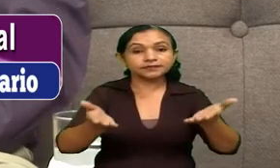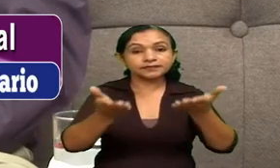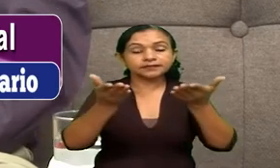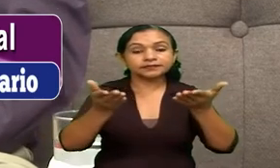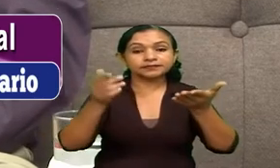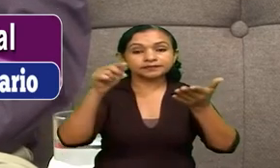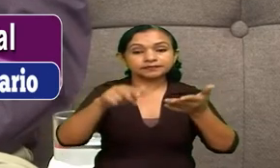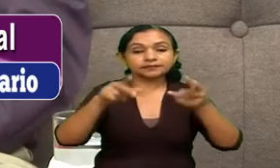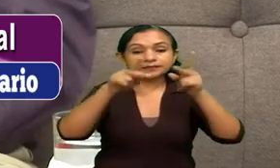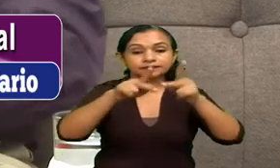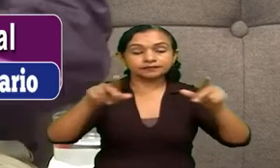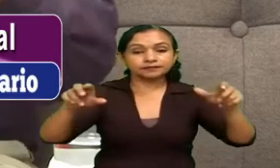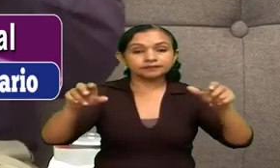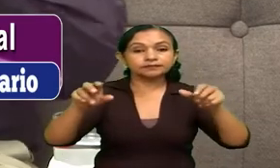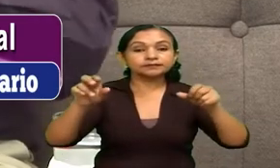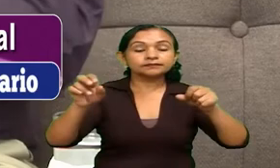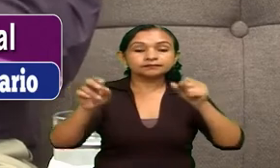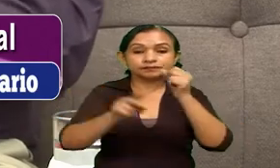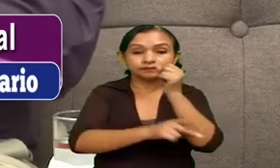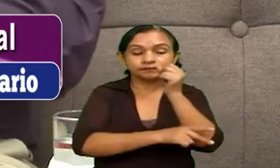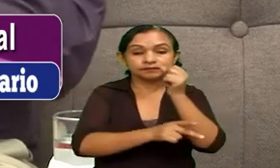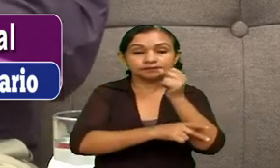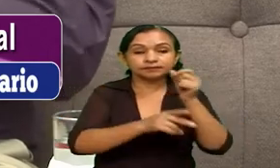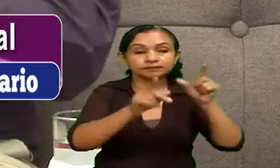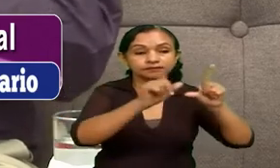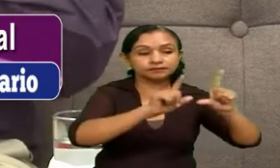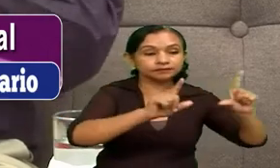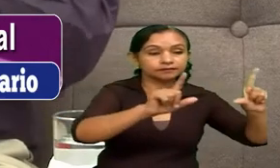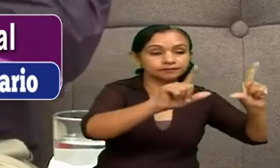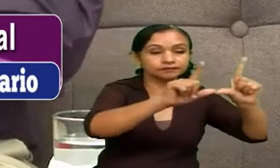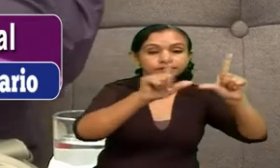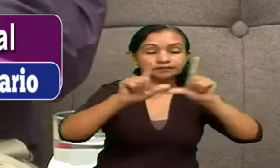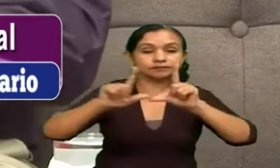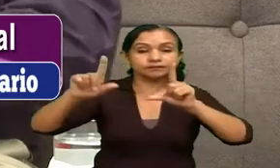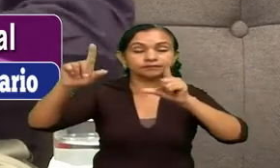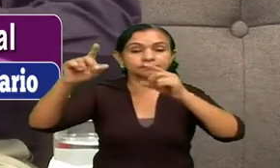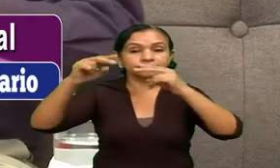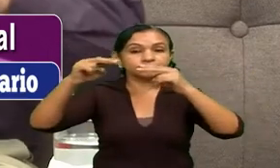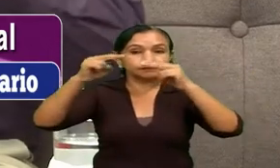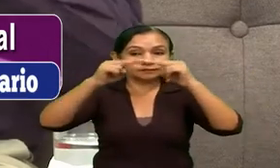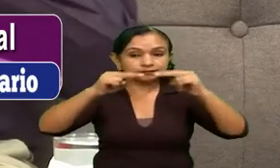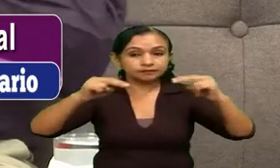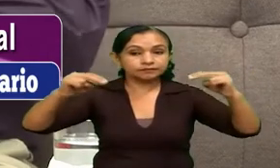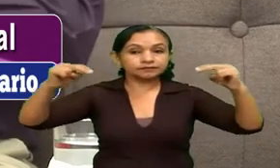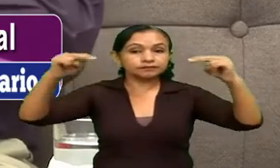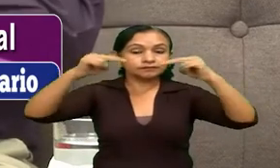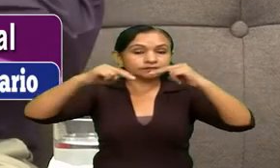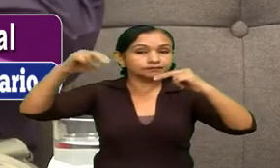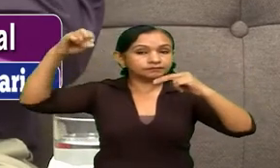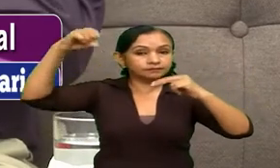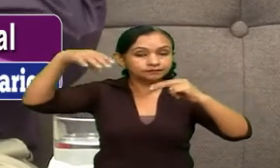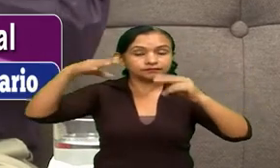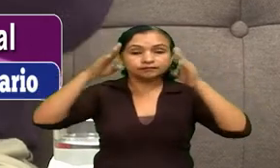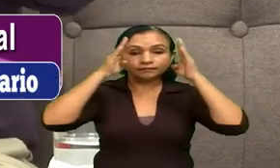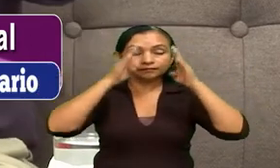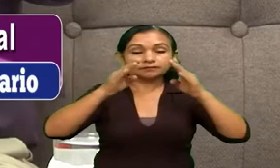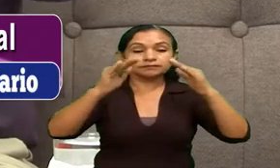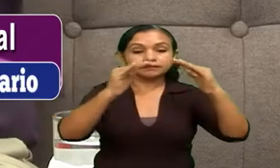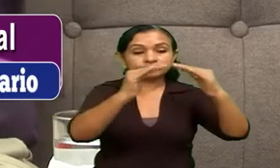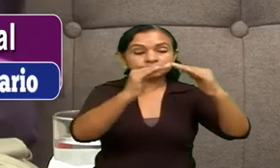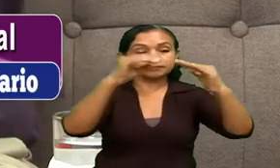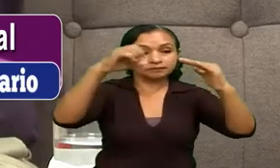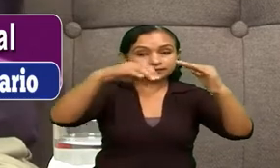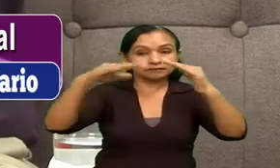gran plan de nación que son subestaciones eléctricas, líneas de transmisión, la cobertura eléctrica para